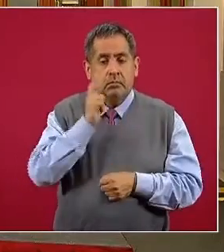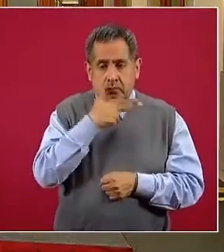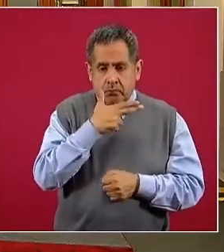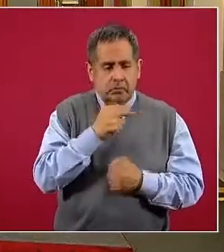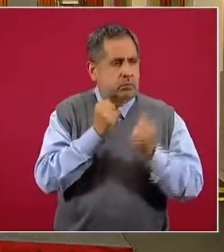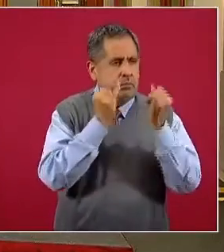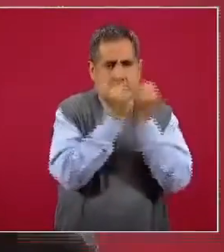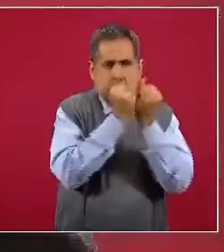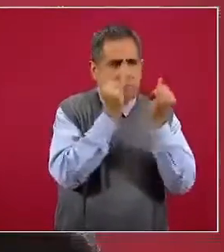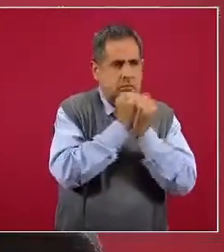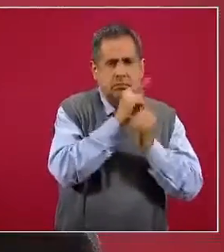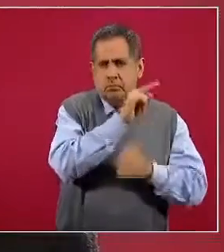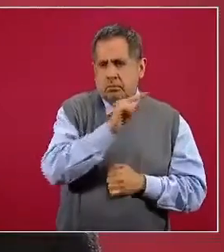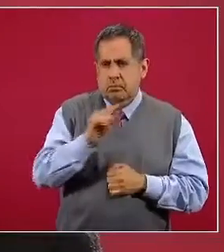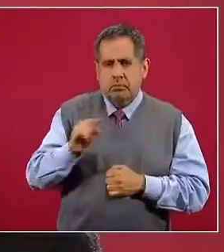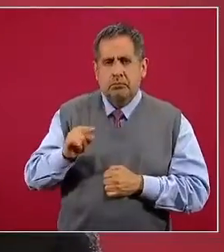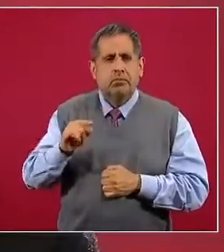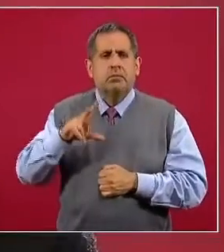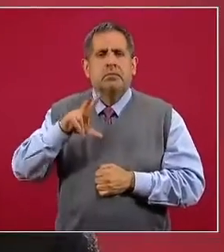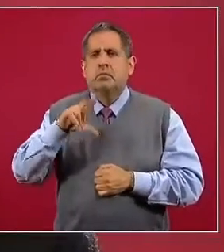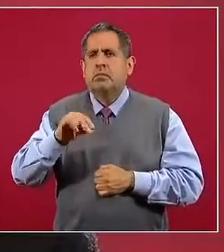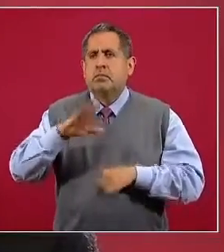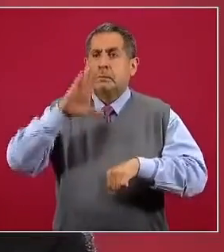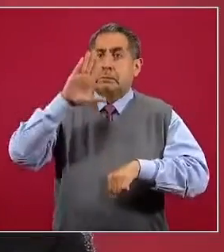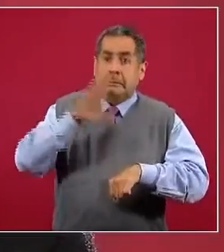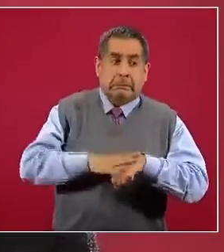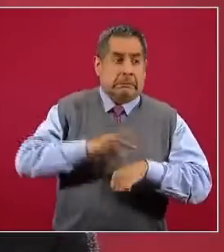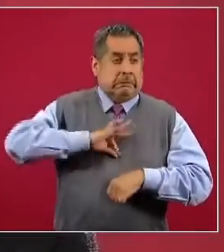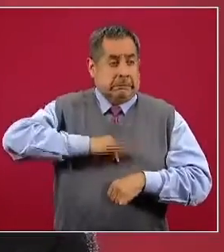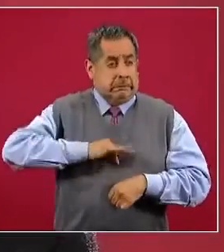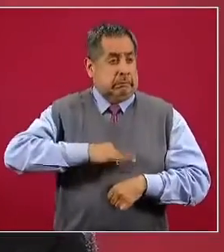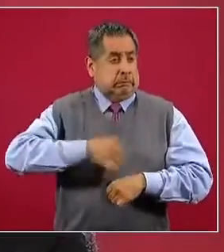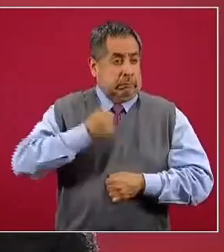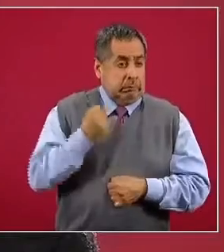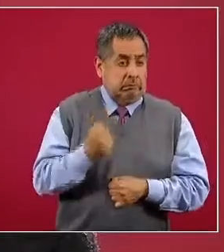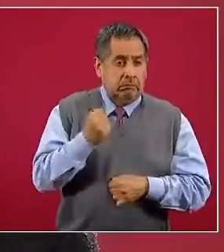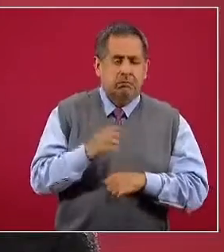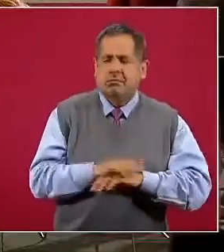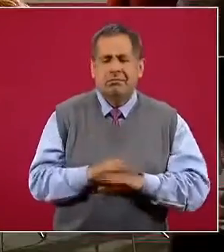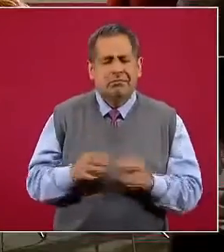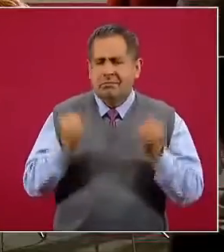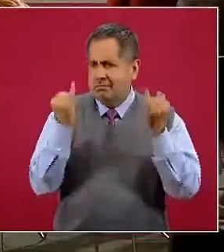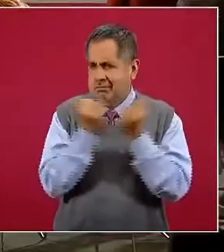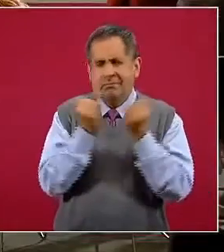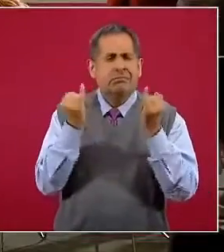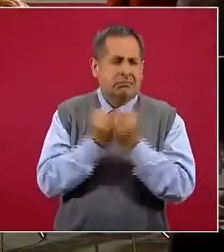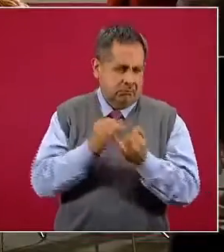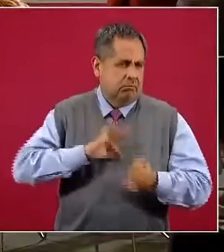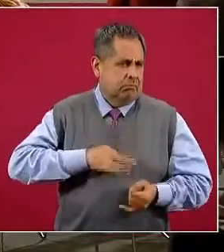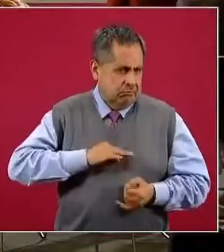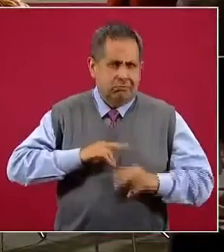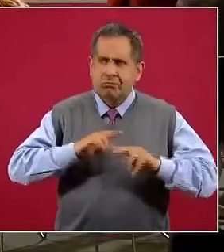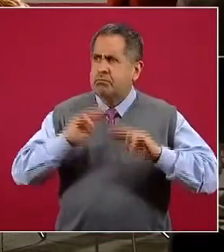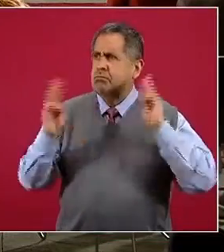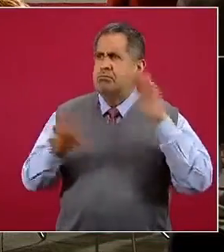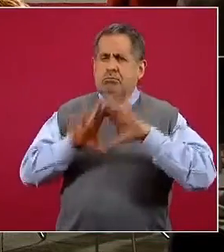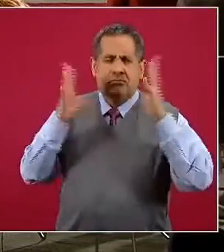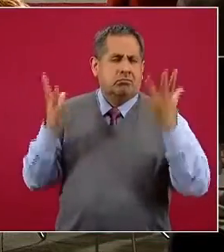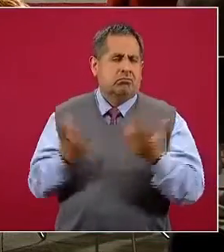es exactamente el mismo que ocurre en cualquier parte del mundo y que ocurre en el resto de México. Pero